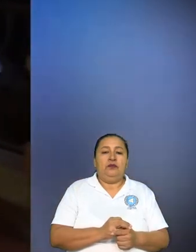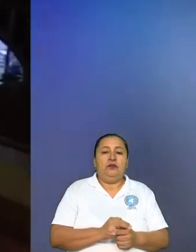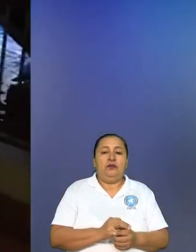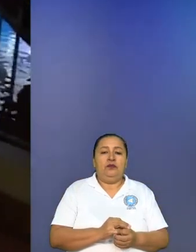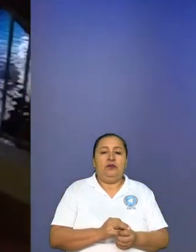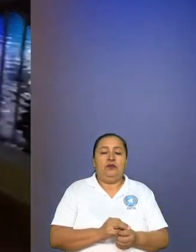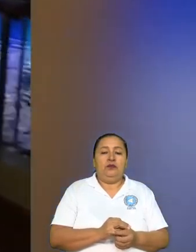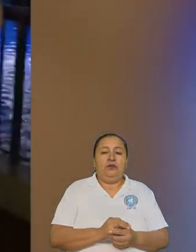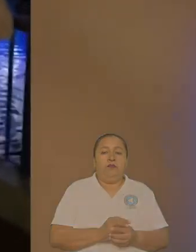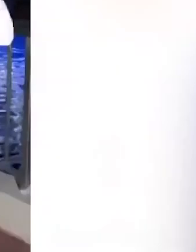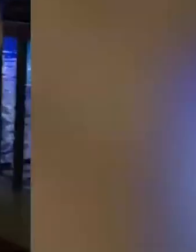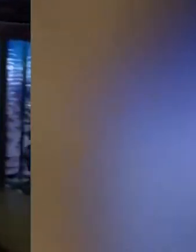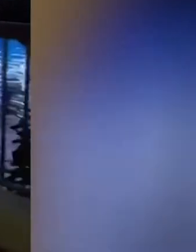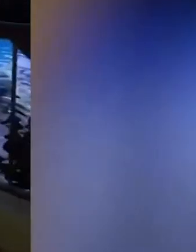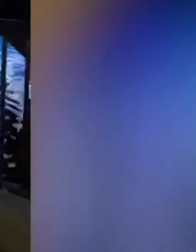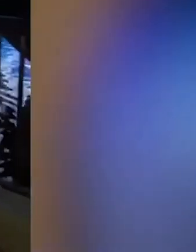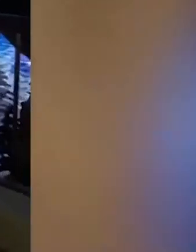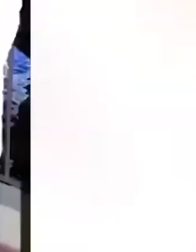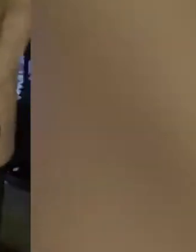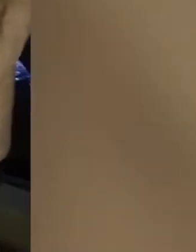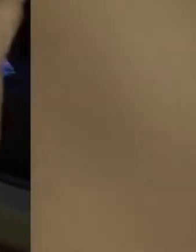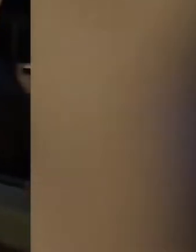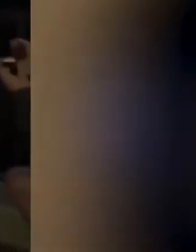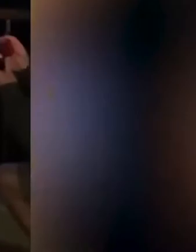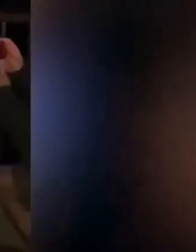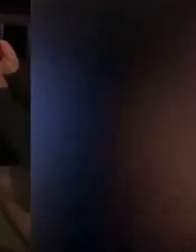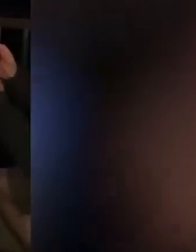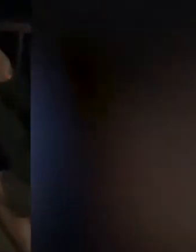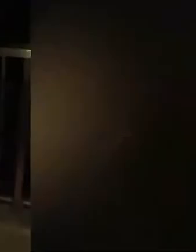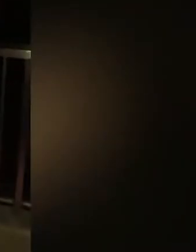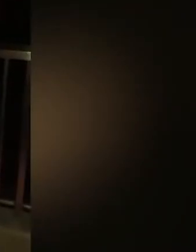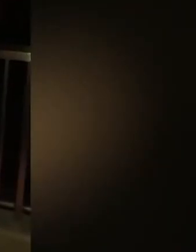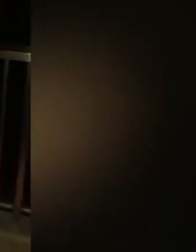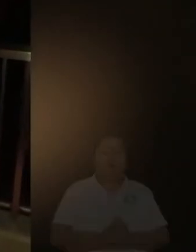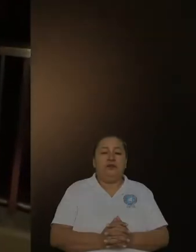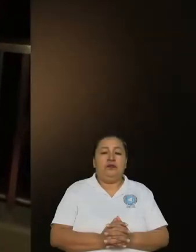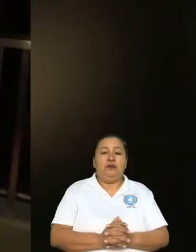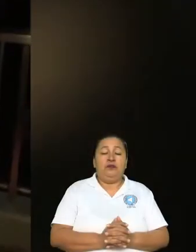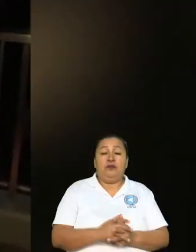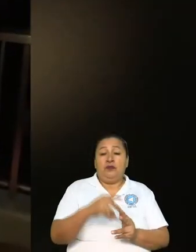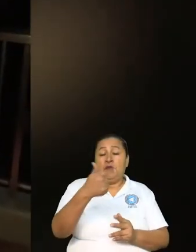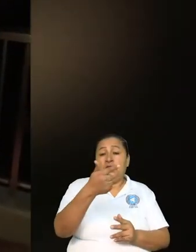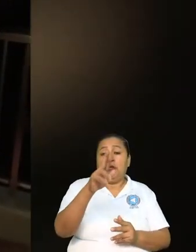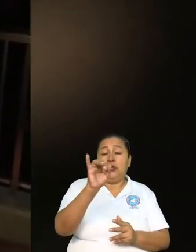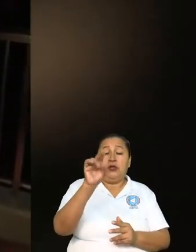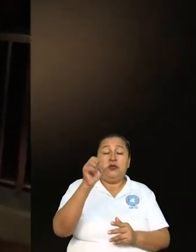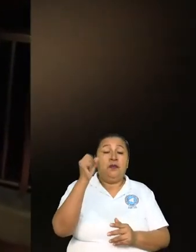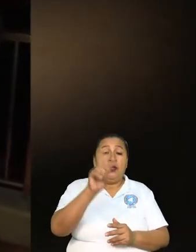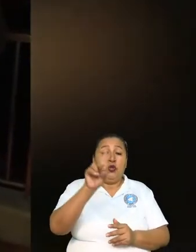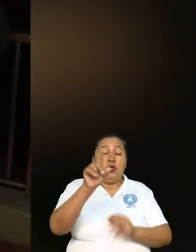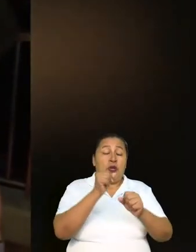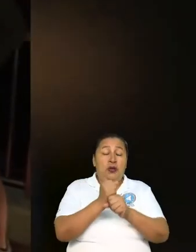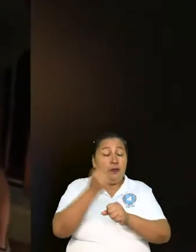Oh my God! Oh my God! Grace O'Neill, de 21 años, pensó que su